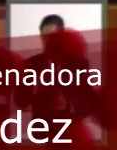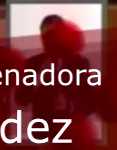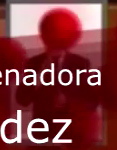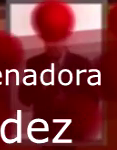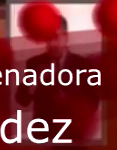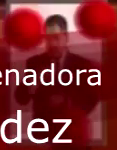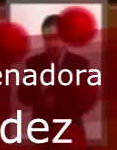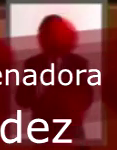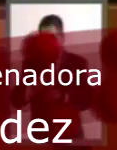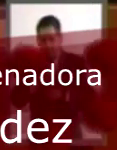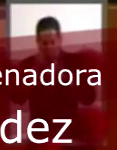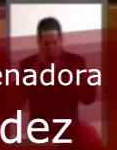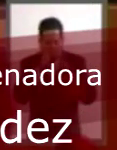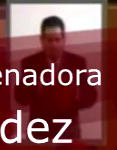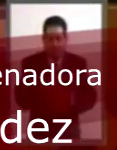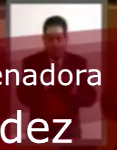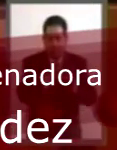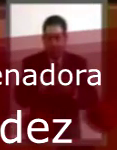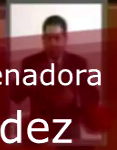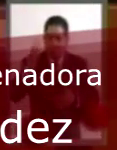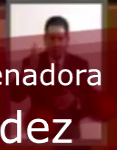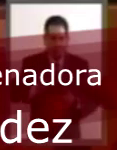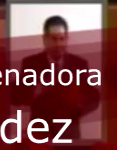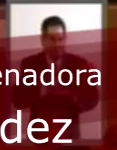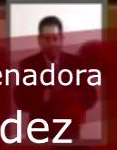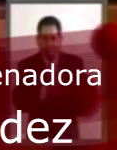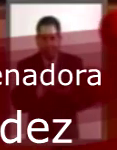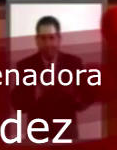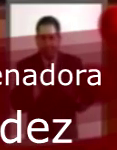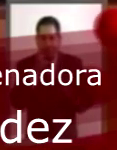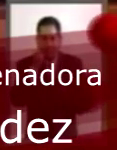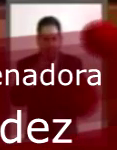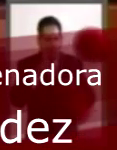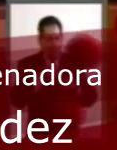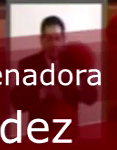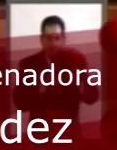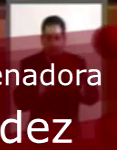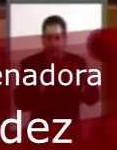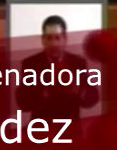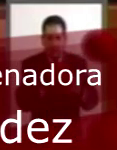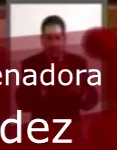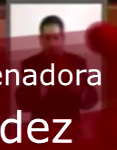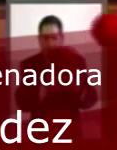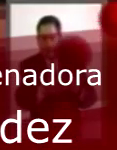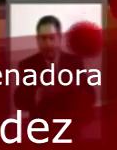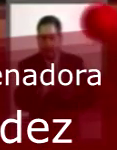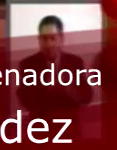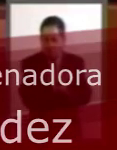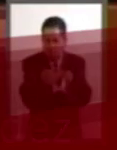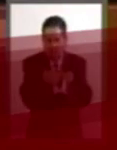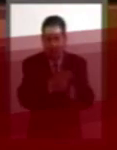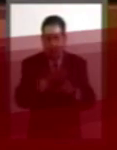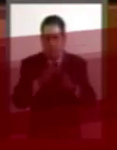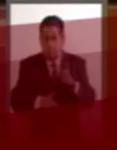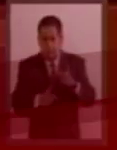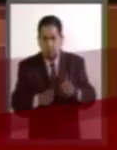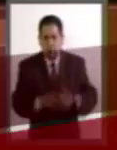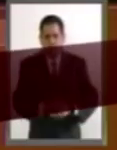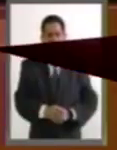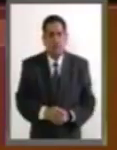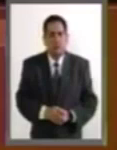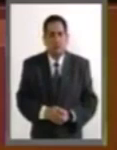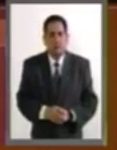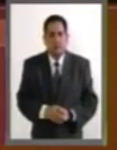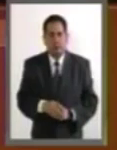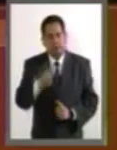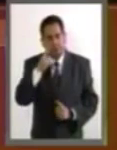familia puedan tener las garantías de poder continuar y concluir con su educación. De esa manera